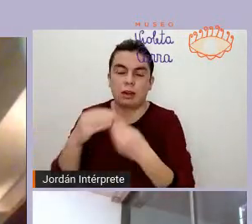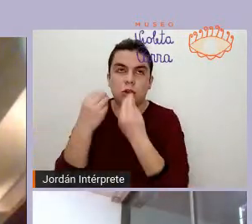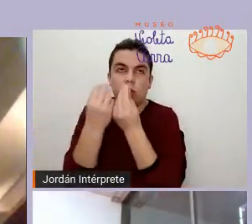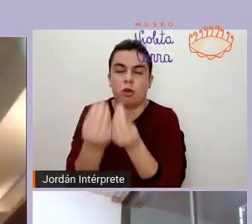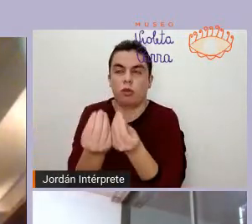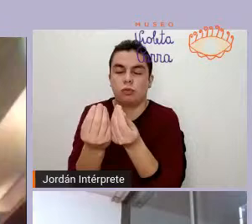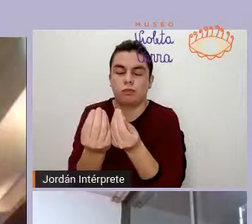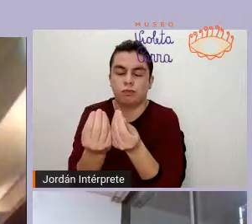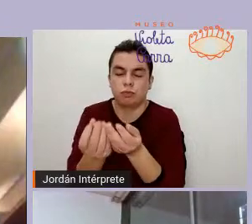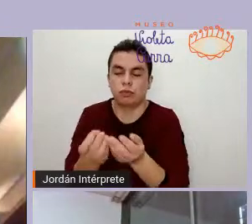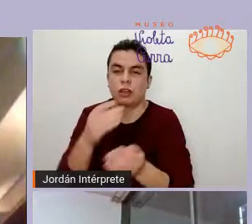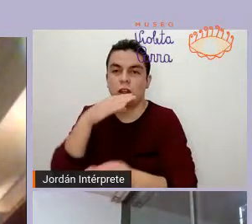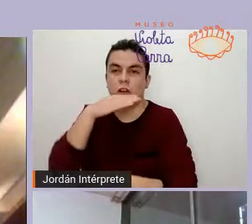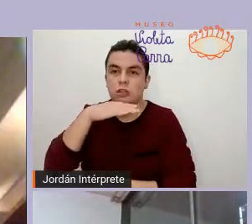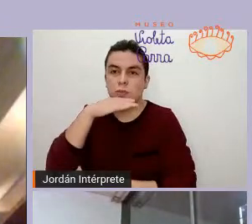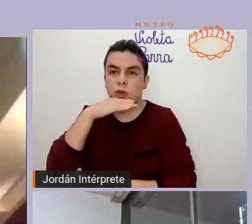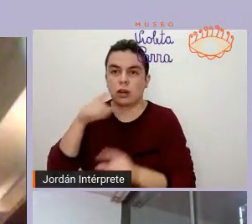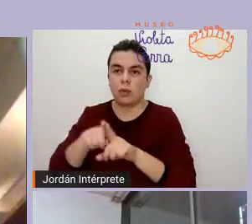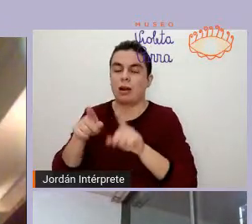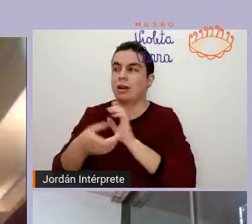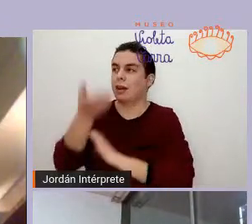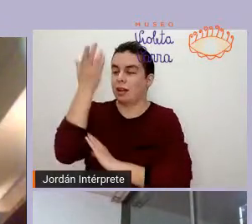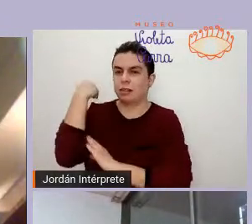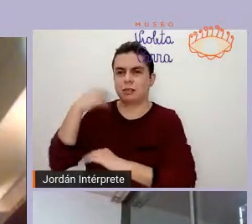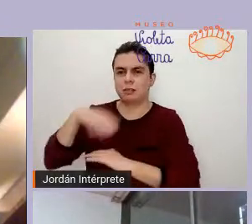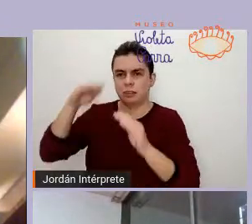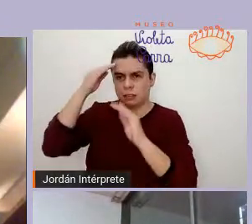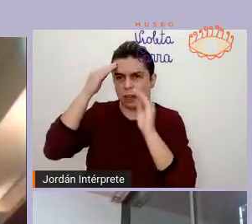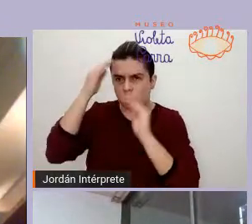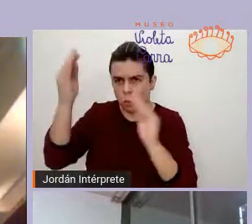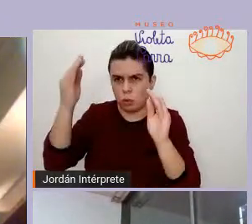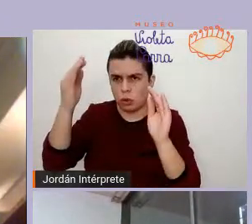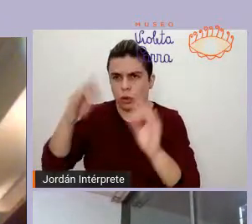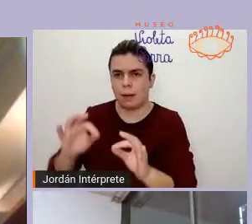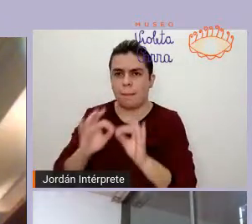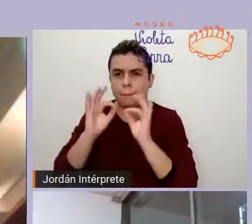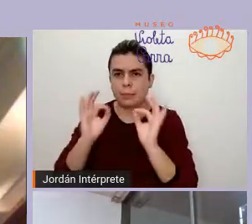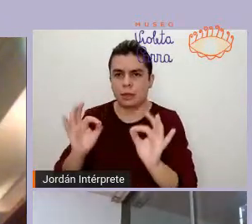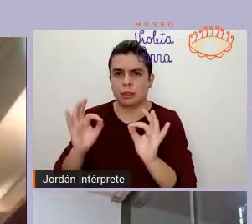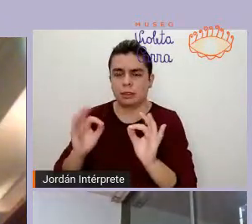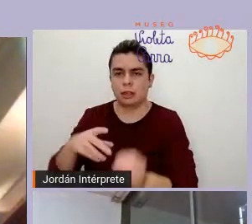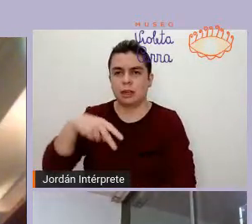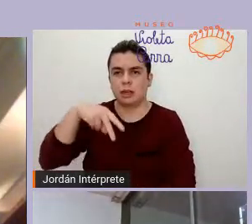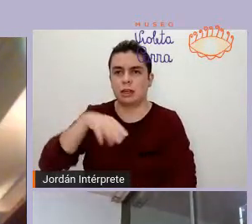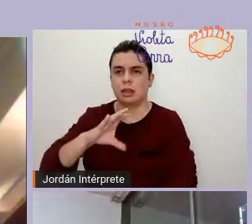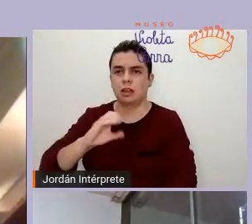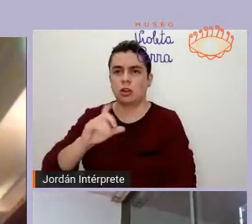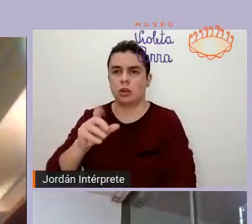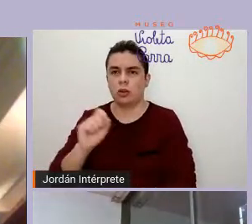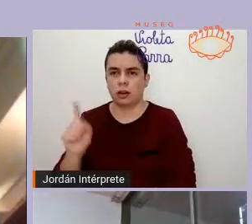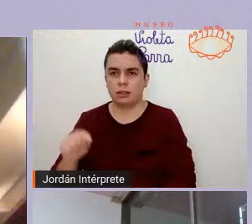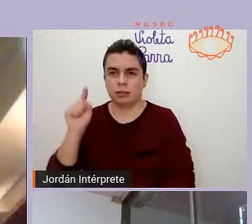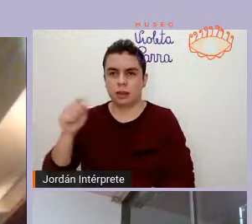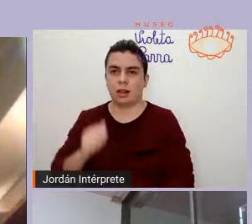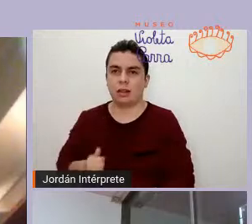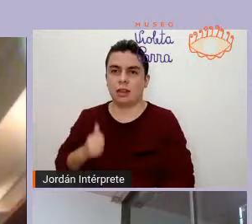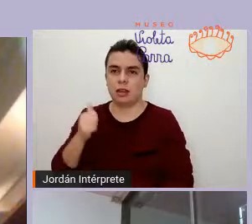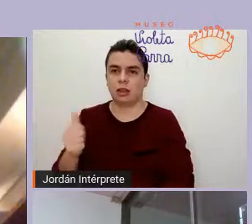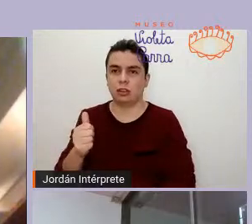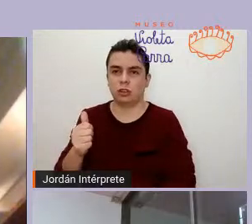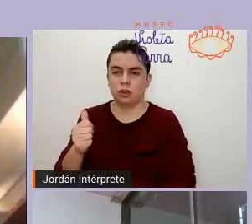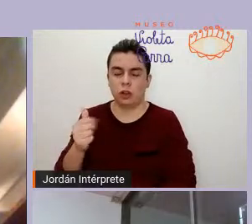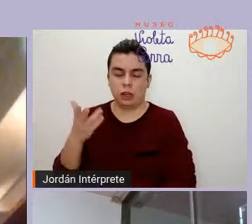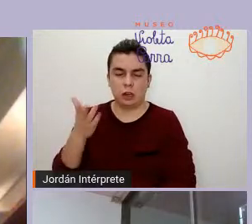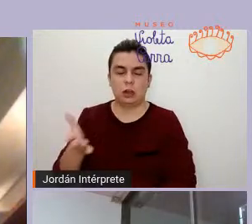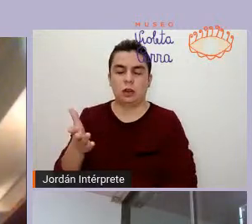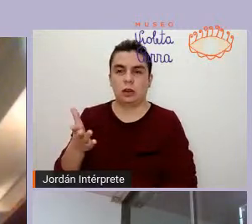Un saludo muy especial a Nicolás Masqueirán. Él es director de la cátedra Violeta Parra de la Universidad de